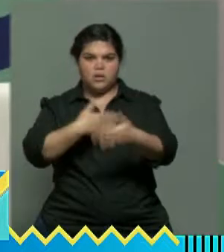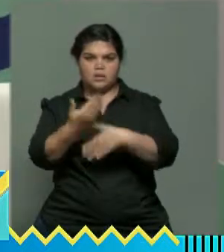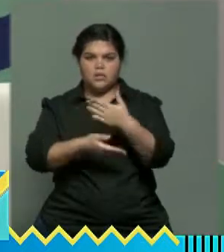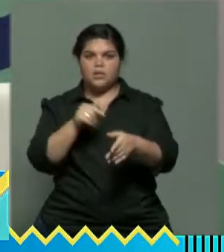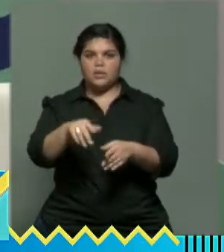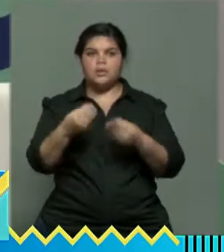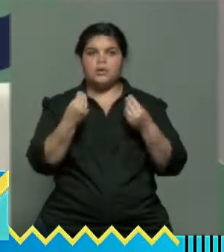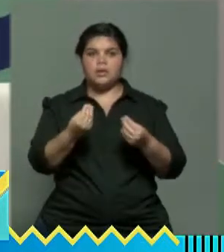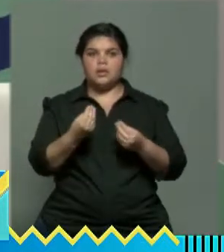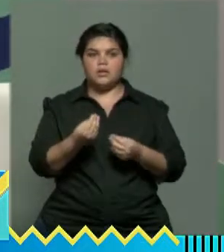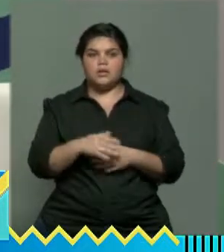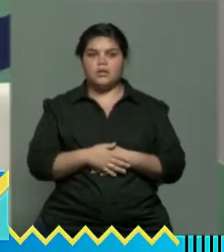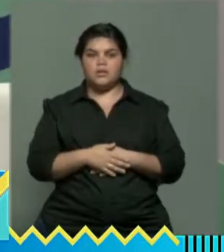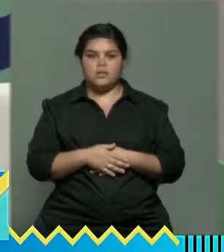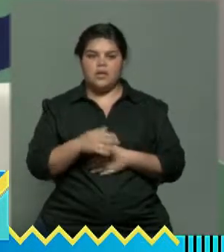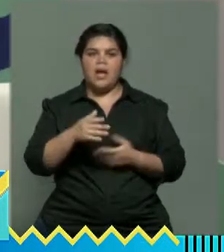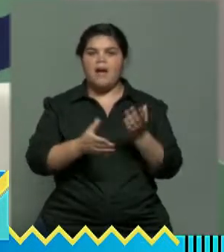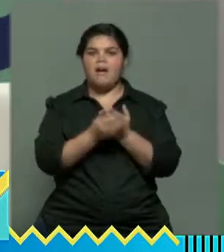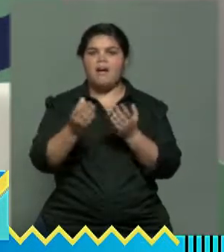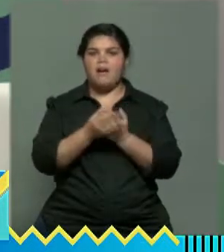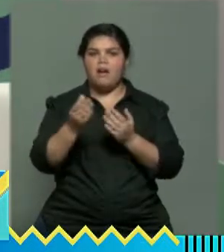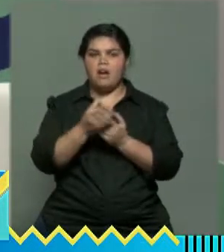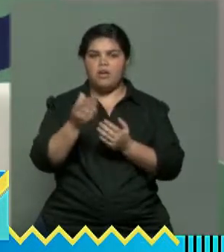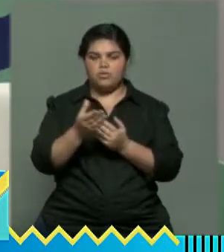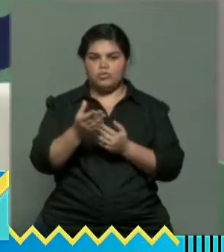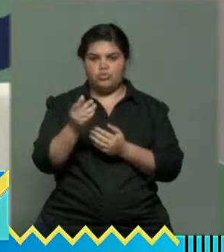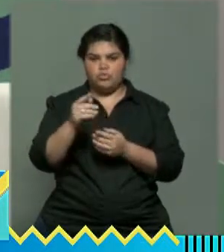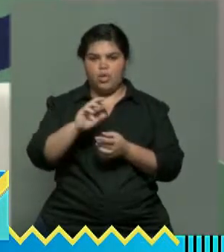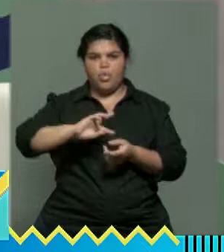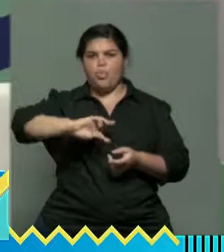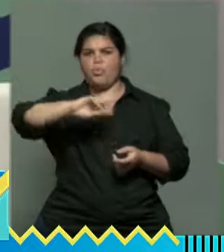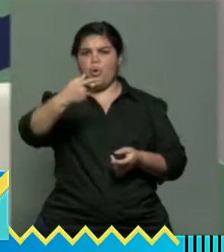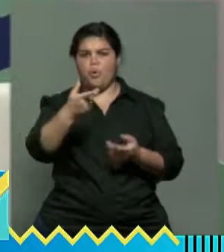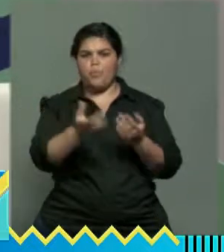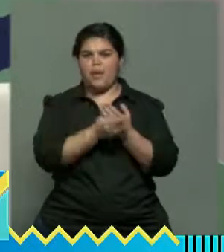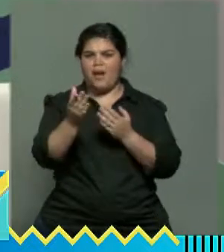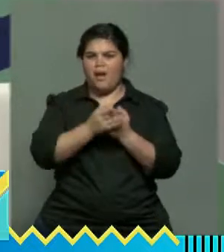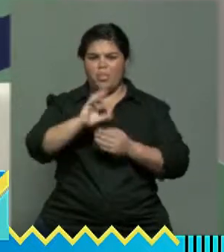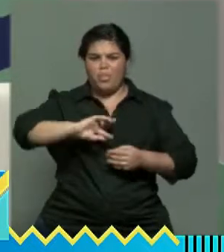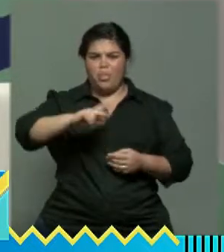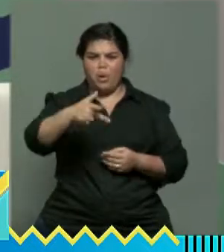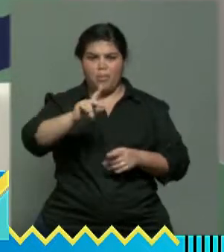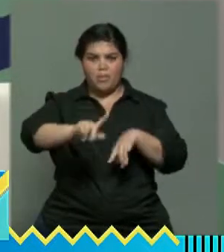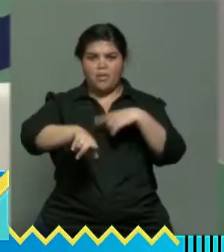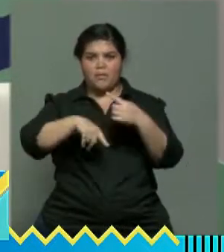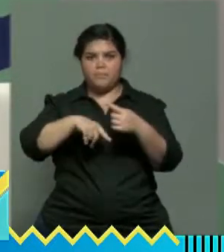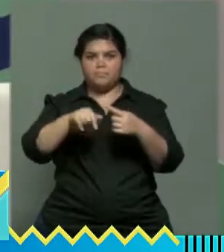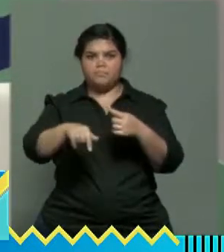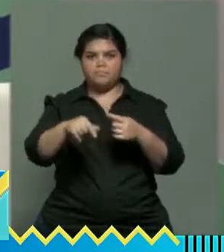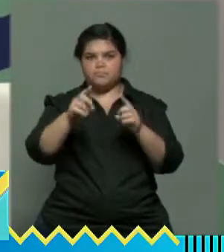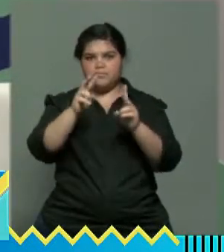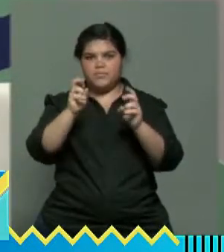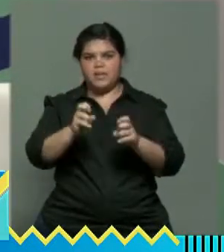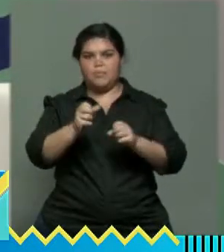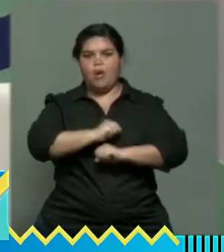costo sanitario que hemos tenido por ese producto duplica cualquier beneficio económico que hayamos tenido. En Estados Unidos el tema de la